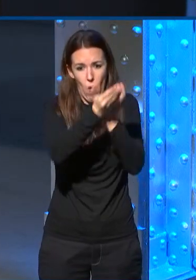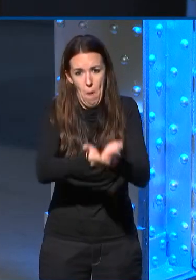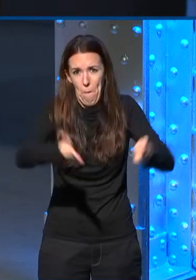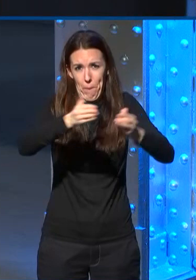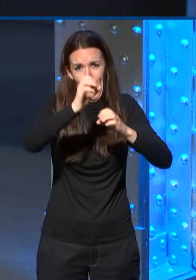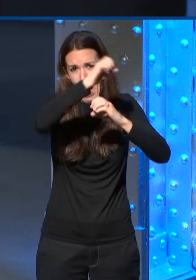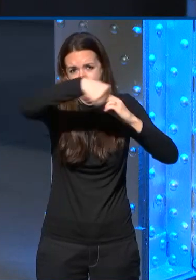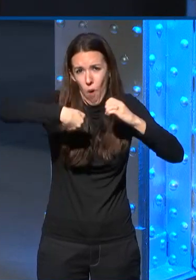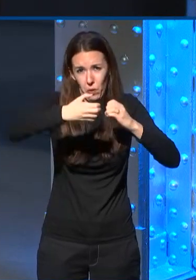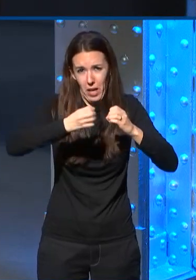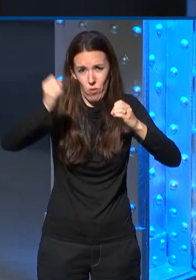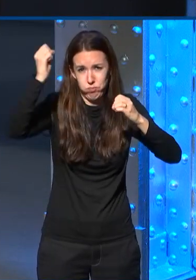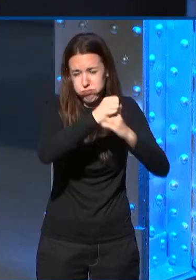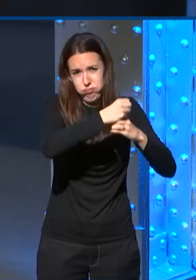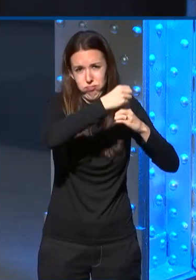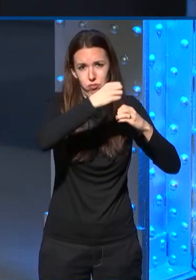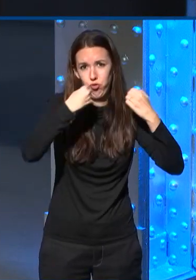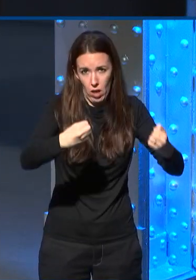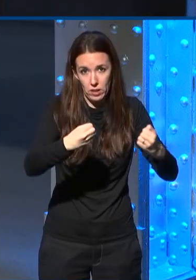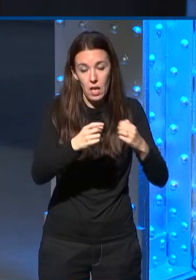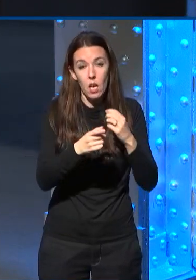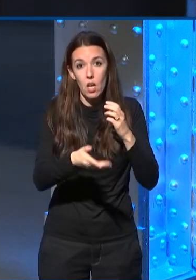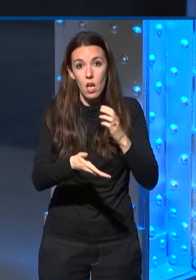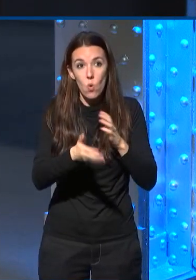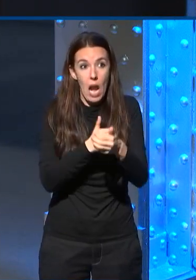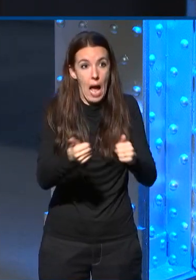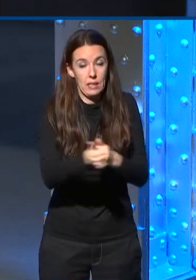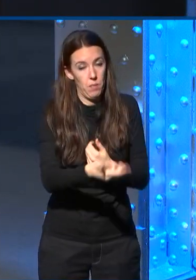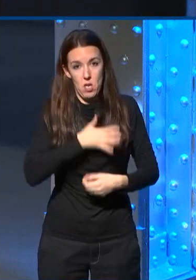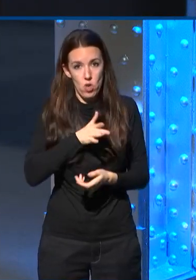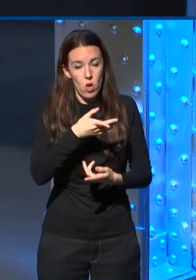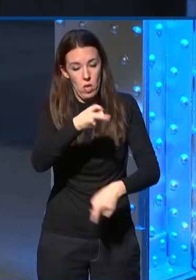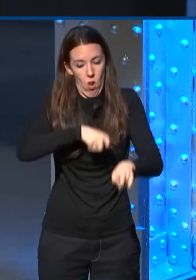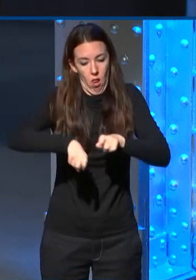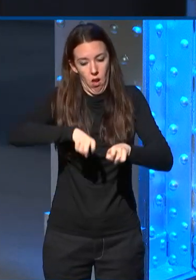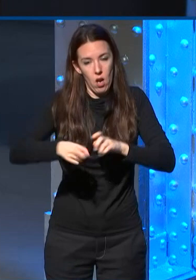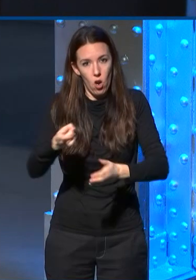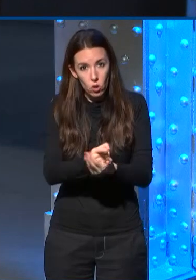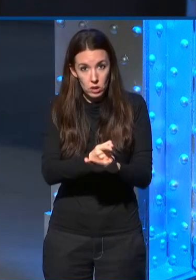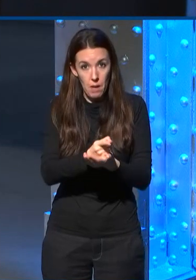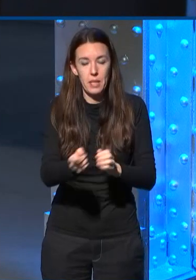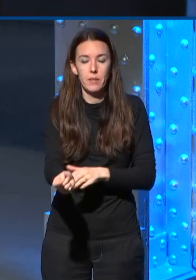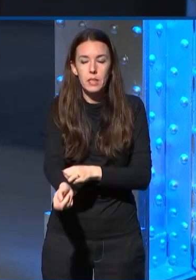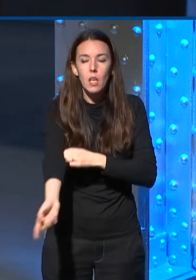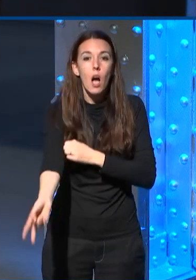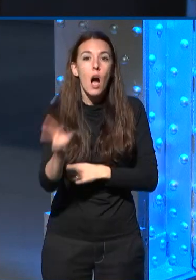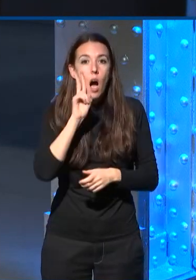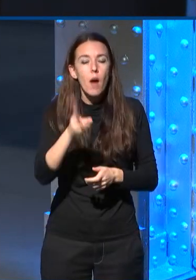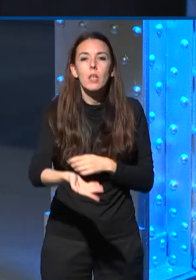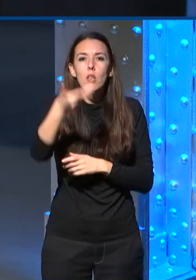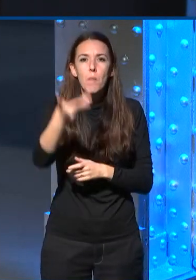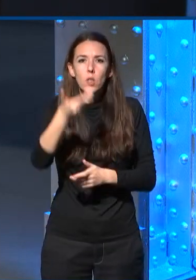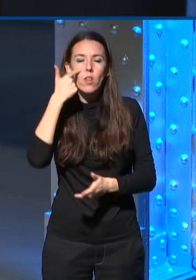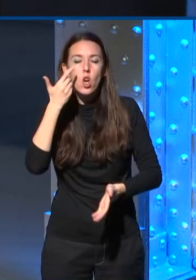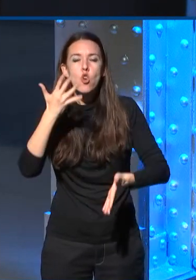manda. Bien, antes de seguir, no me quiero anticipar, vamos a volver un poquito atrás y vamos a ver la importancia de la exploración